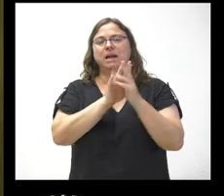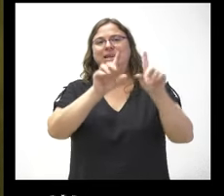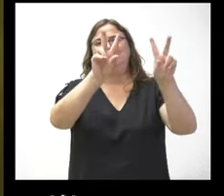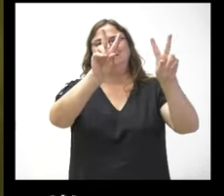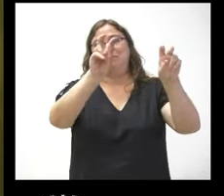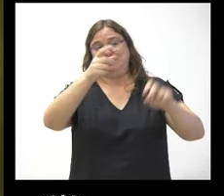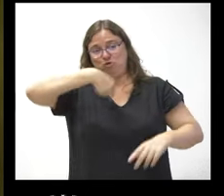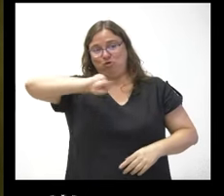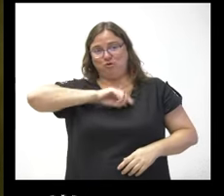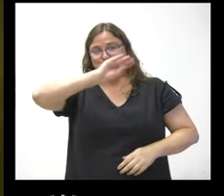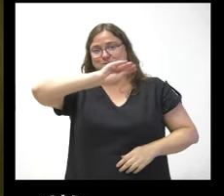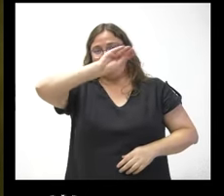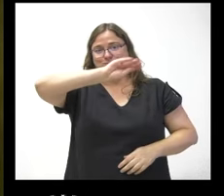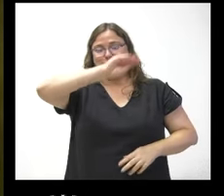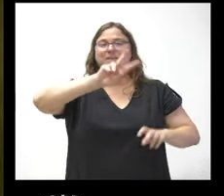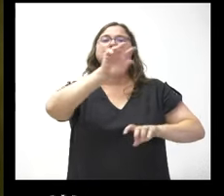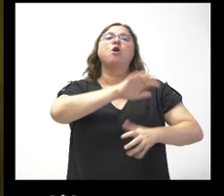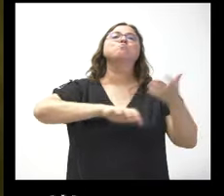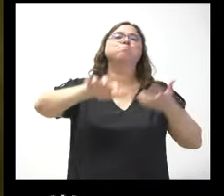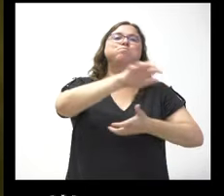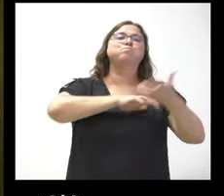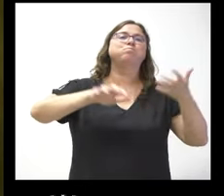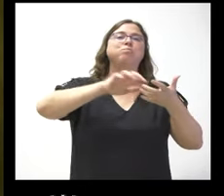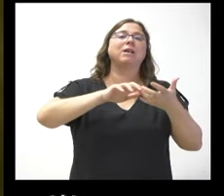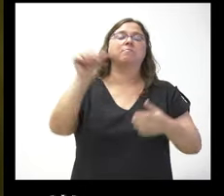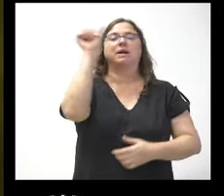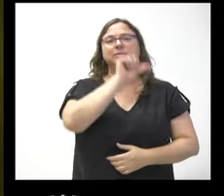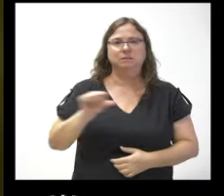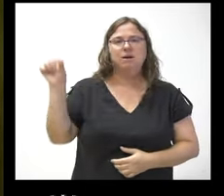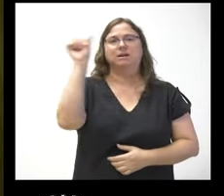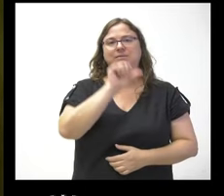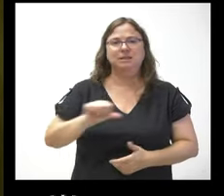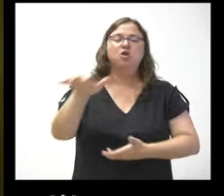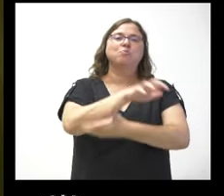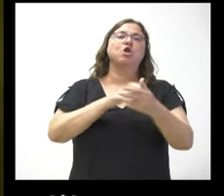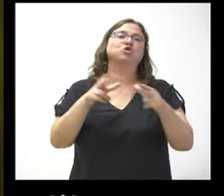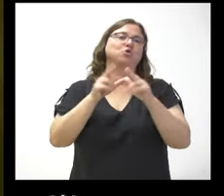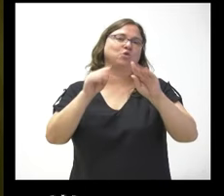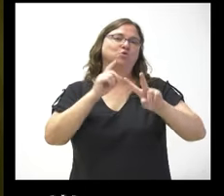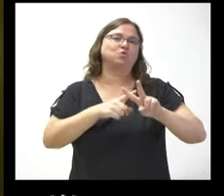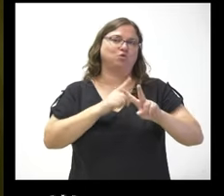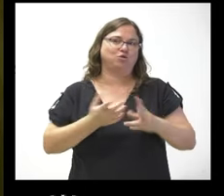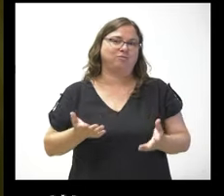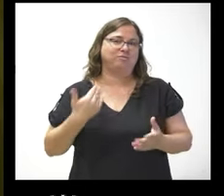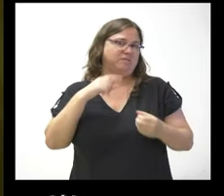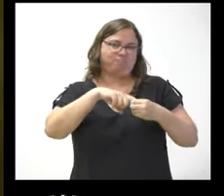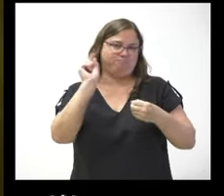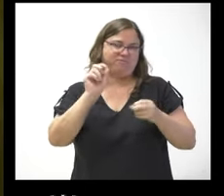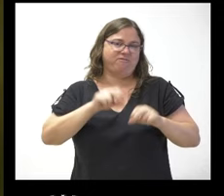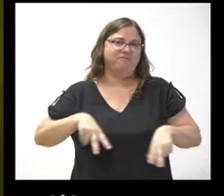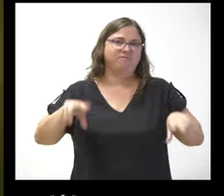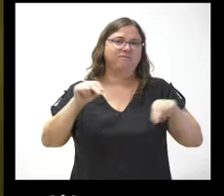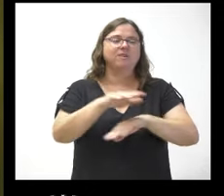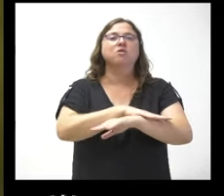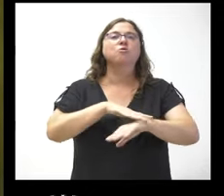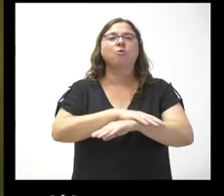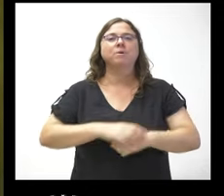por nuestra parte que tenían que ver con polémicas generadas a lo largo de semana tras semana por sus socios de gobierno por vox que ya no forman parte de ese de